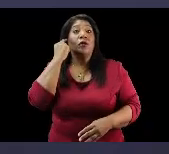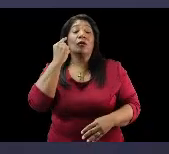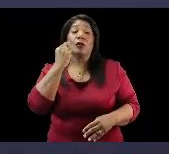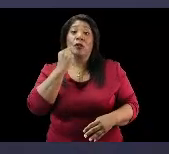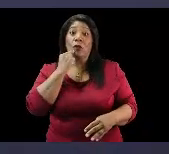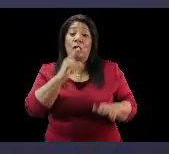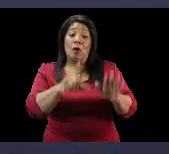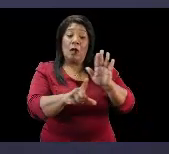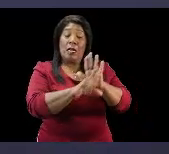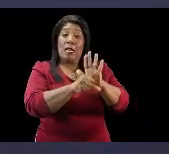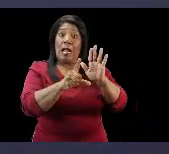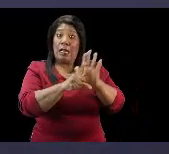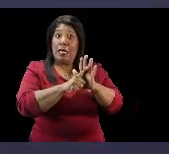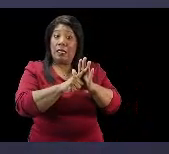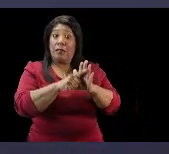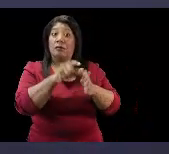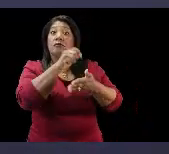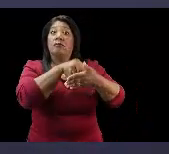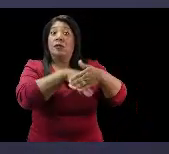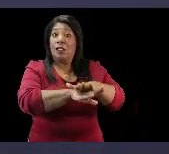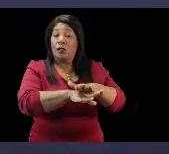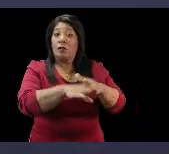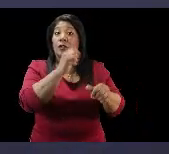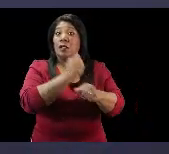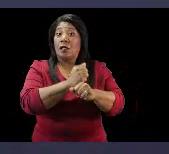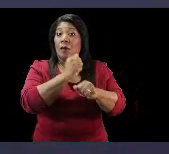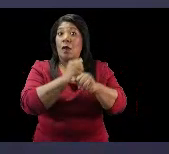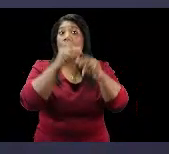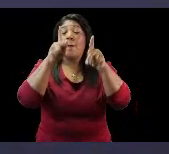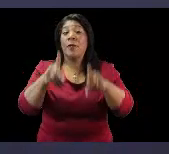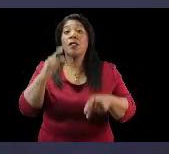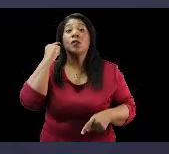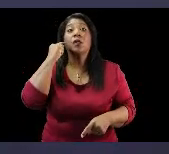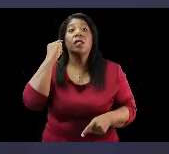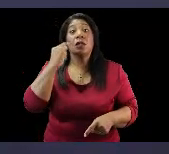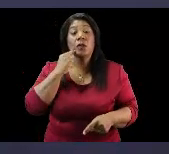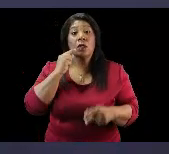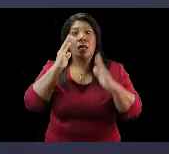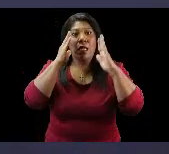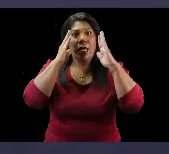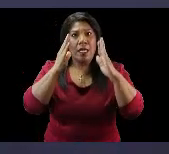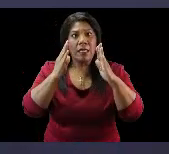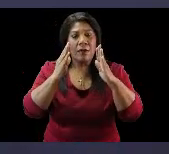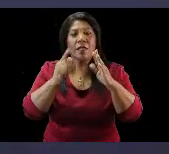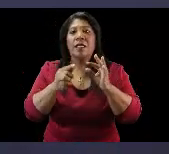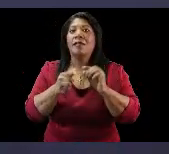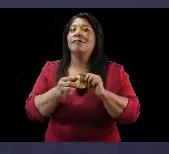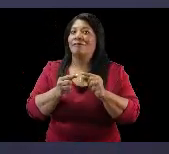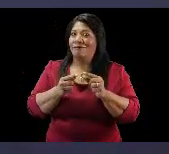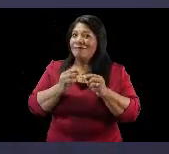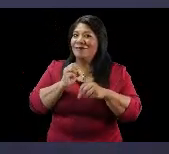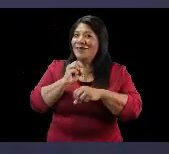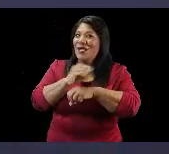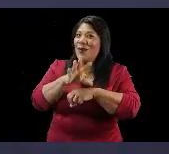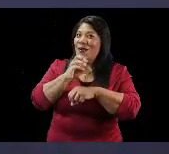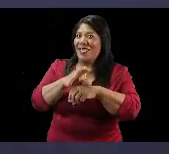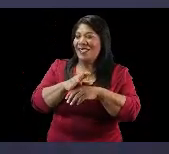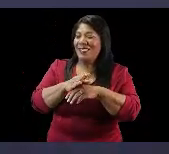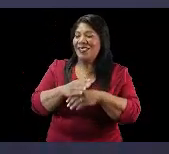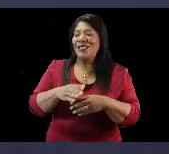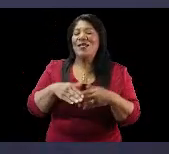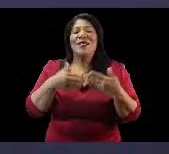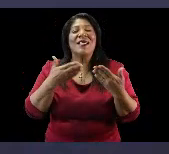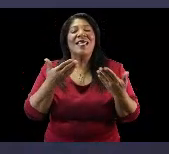de la inclusión también laboral, te vas a encontrar personas sordas que te van a dar esa atención. Entonces, como